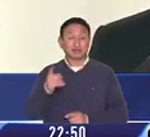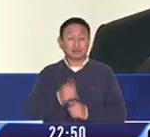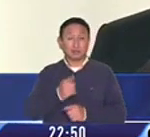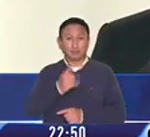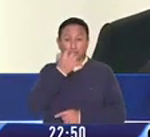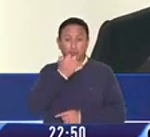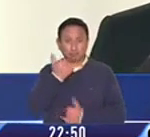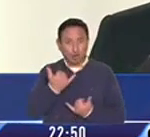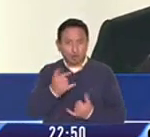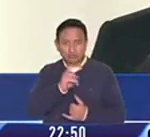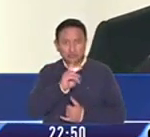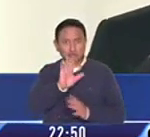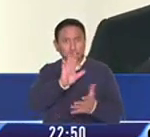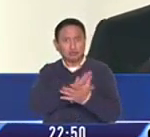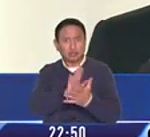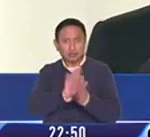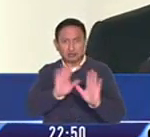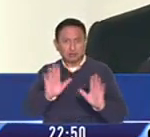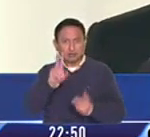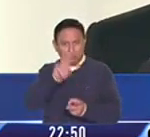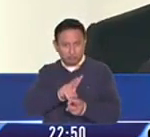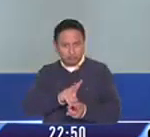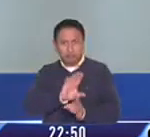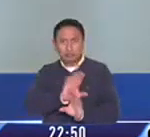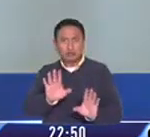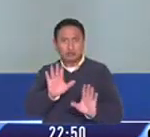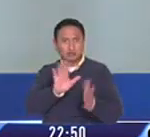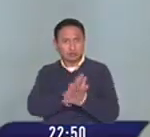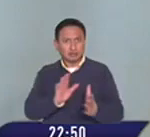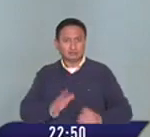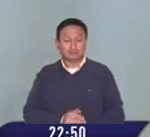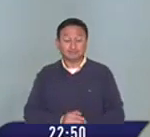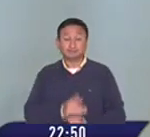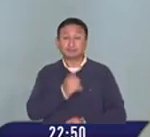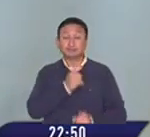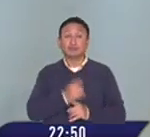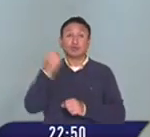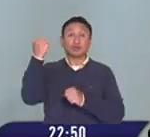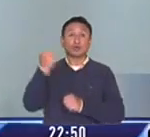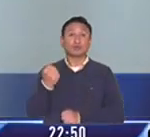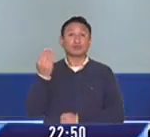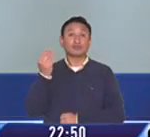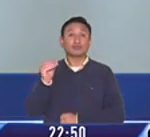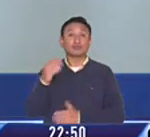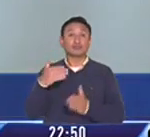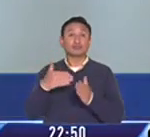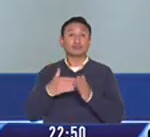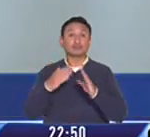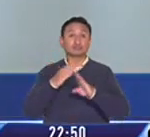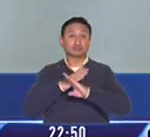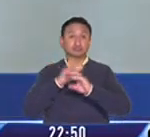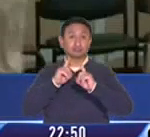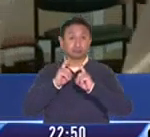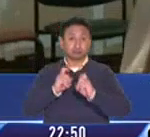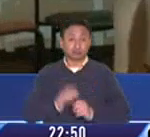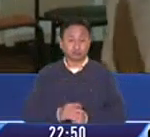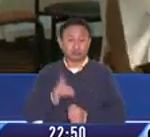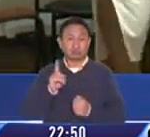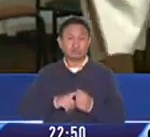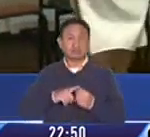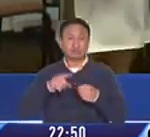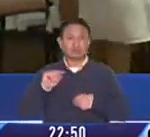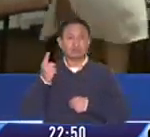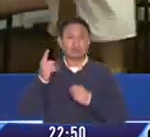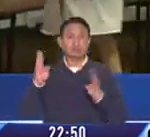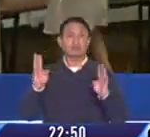Ahora no necesariamente es por eso estos diagnósticos. Por ello, la Fundación Jóvenes contra el Cáncer realizó en Quito el primer